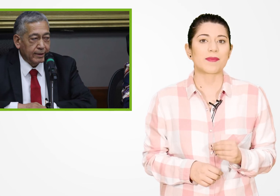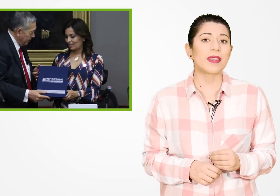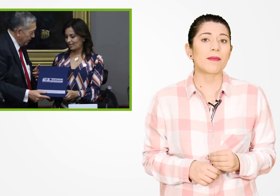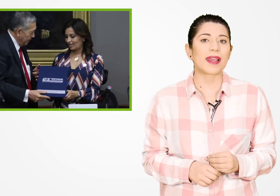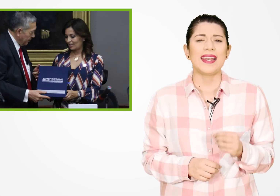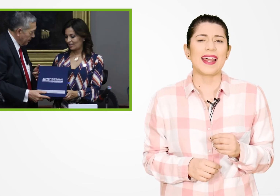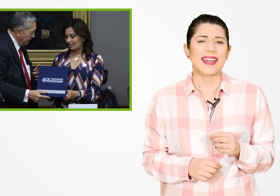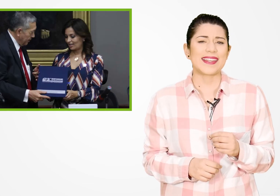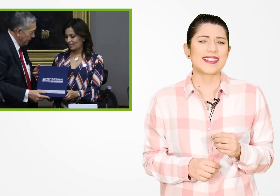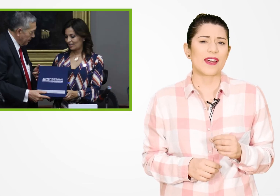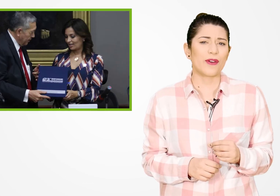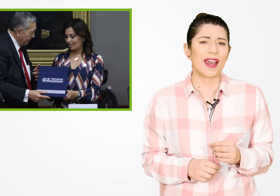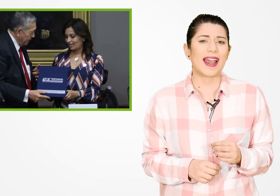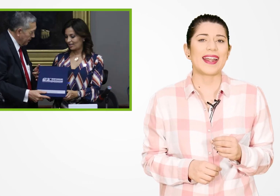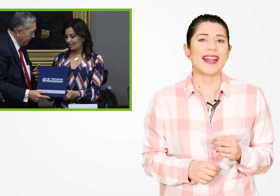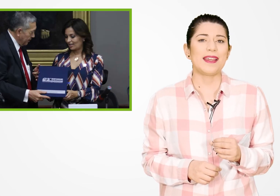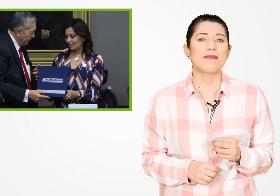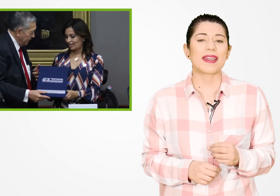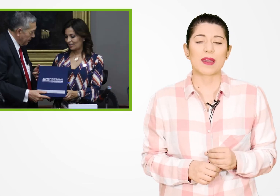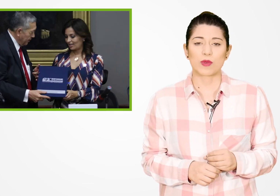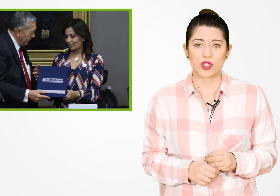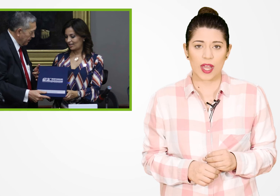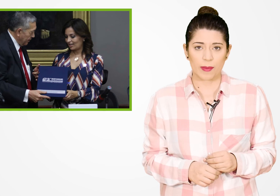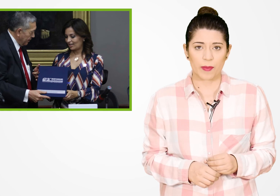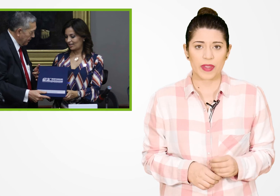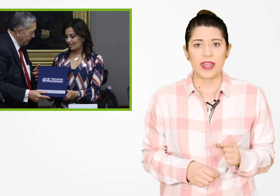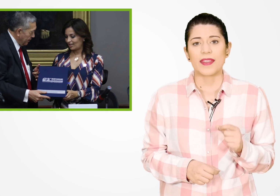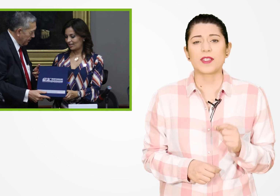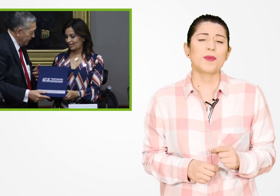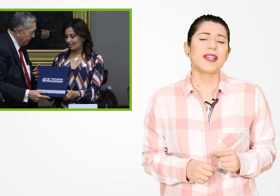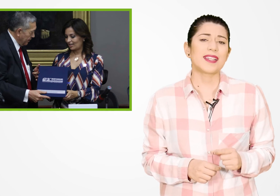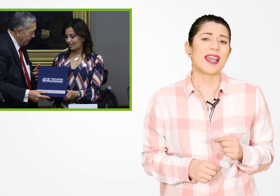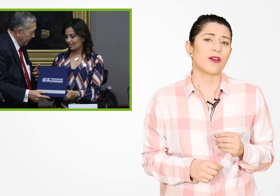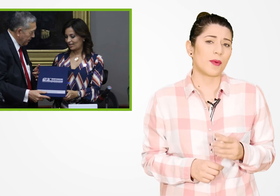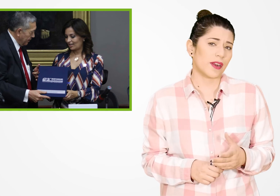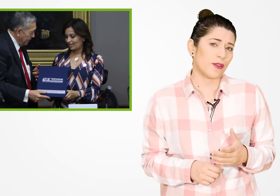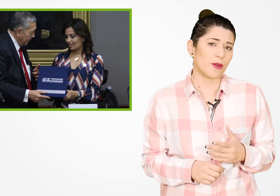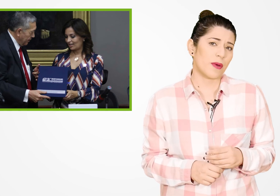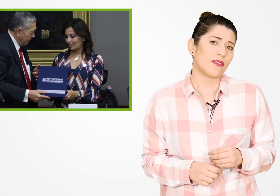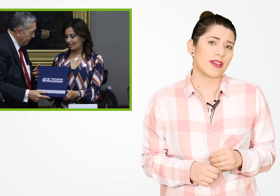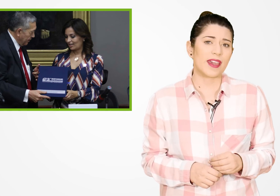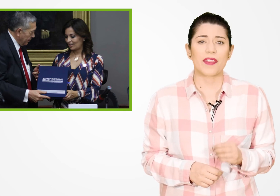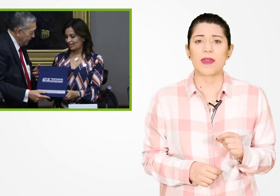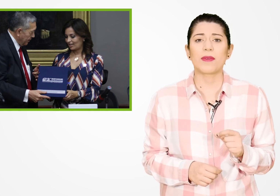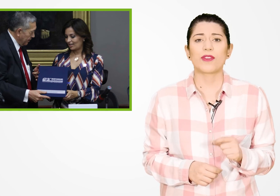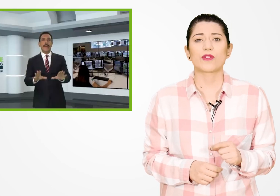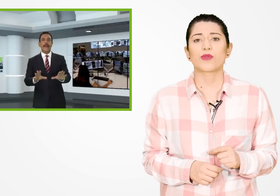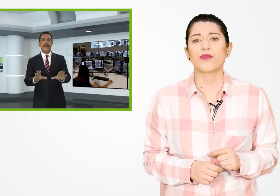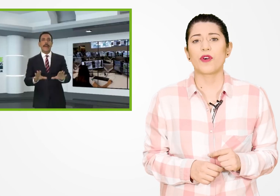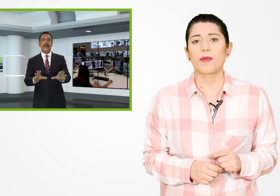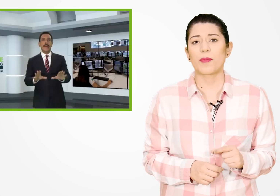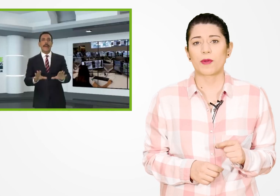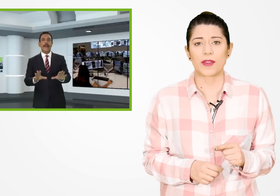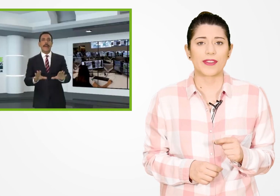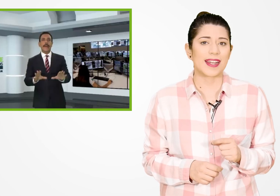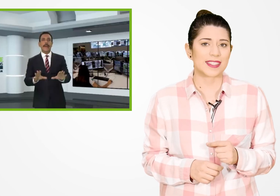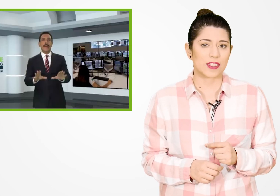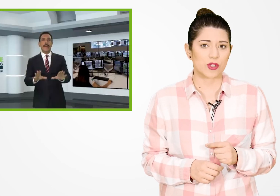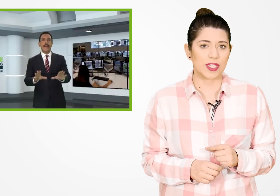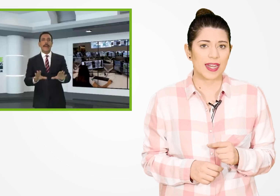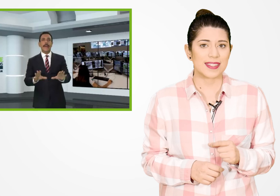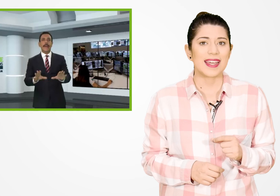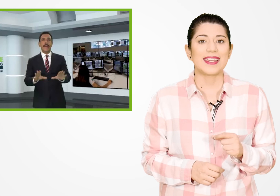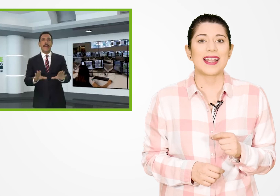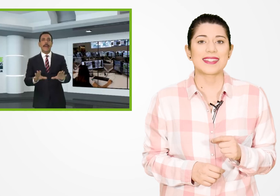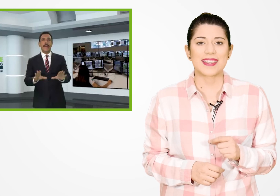directiva de septiembre, la legisladora Areli Maya Monsalvo. Después, el gobernador Omar Fayad emitió su informe por medio de las